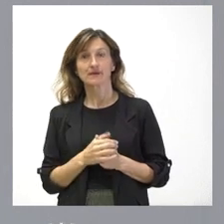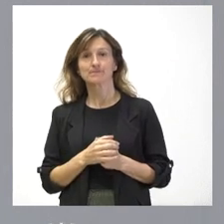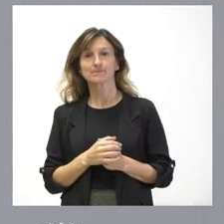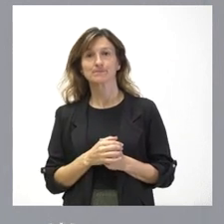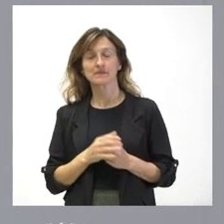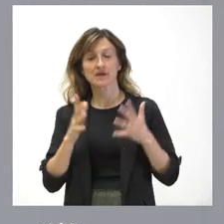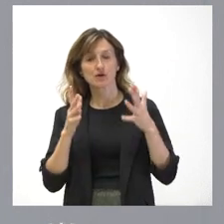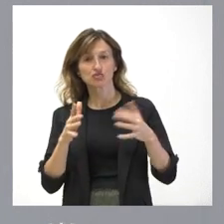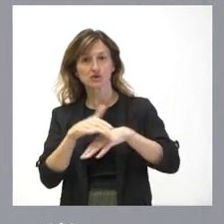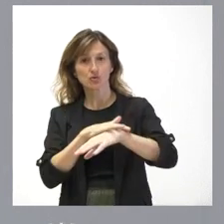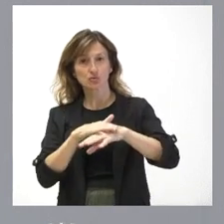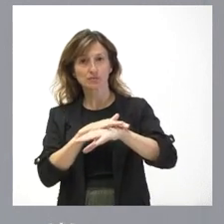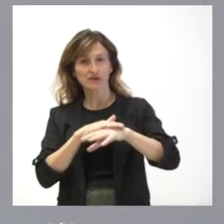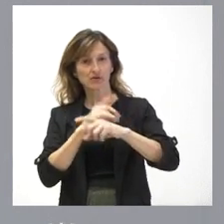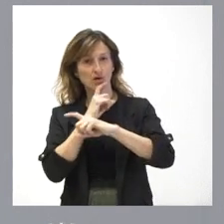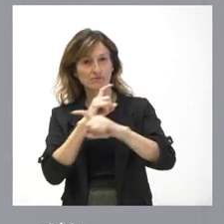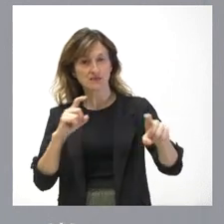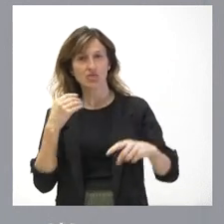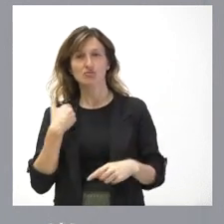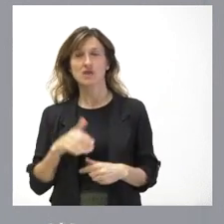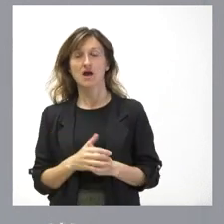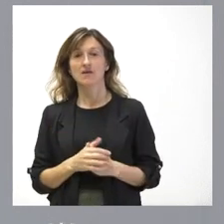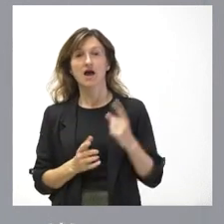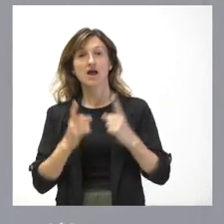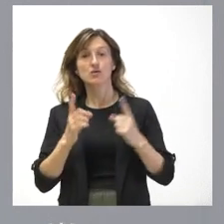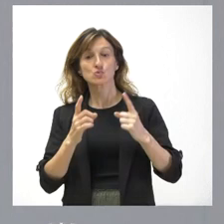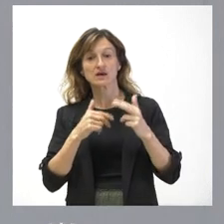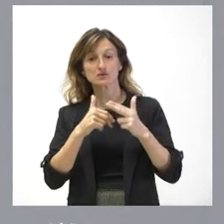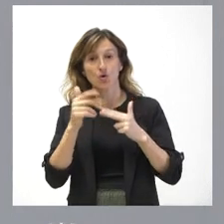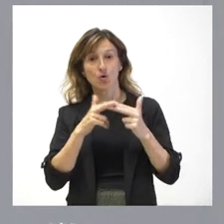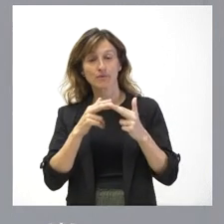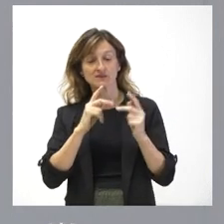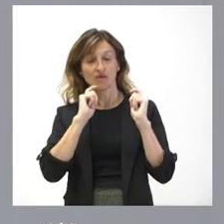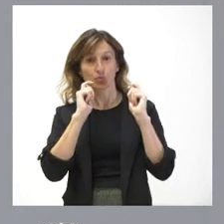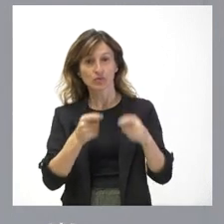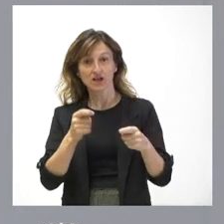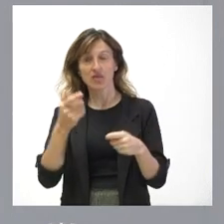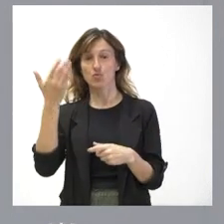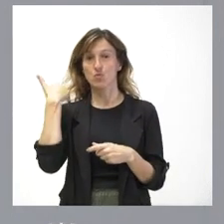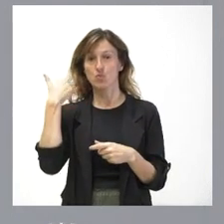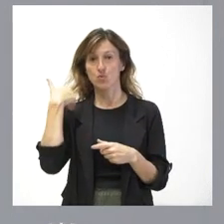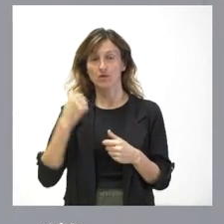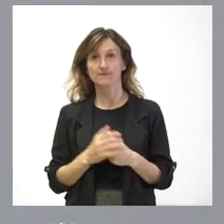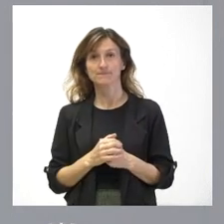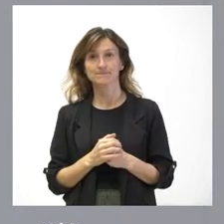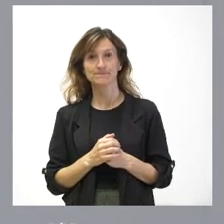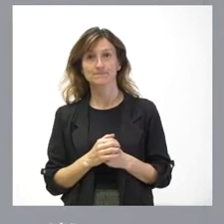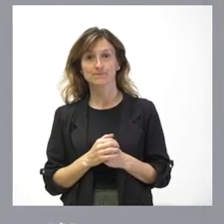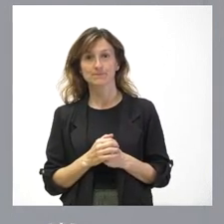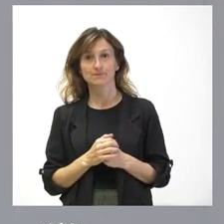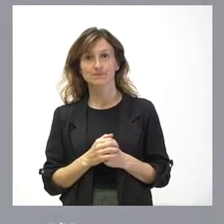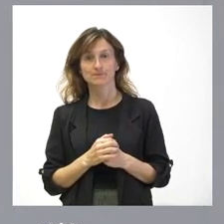consejos de gobierno cuando hemos venido aquí es que algunas obras que se habían adjudicado antes de el